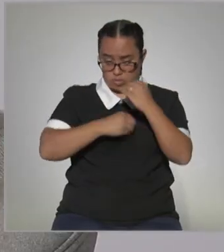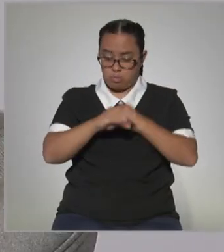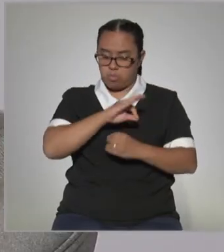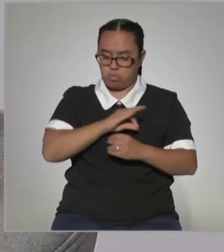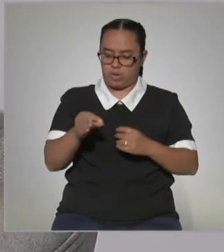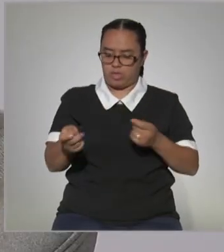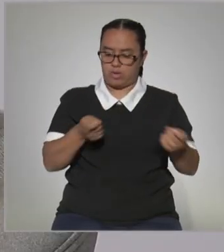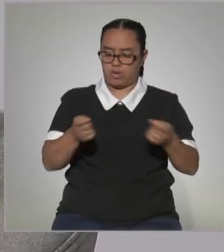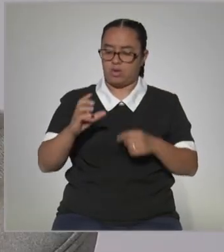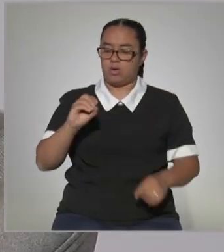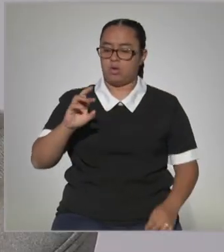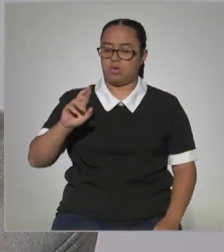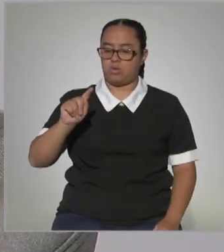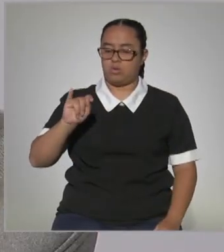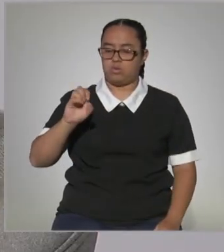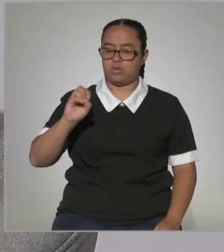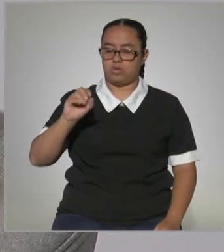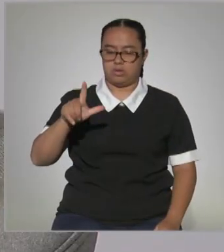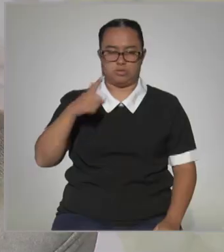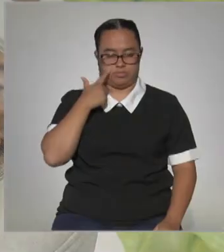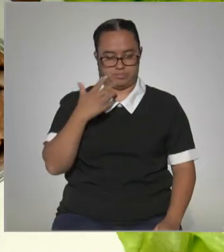Vamos a escucharla y ahorita regresamos.